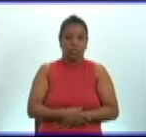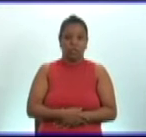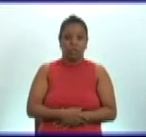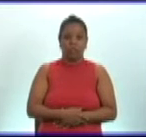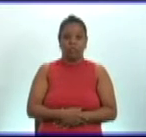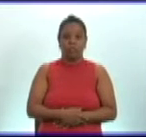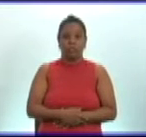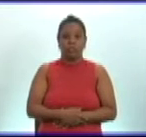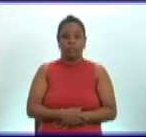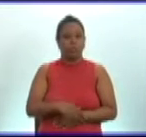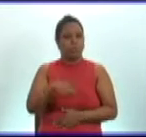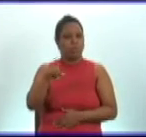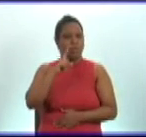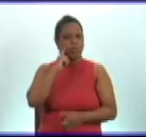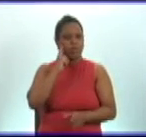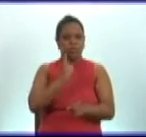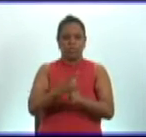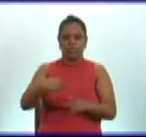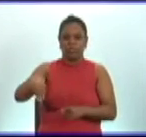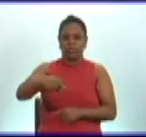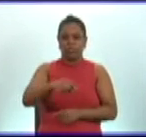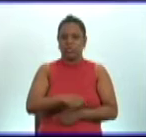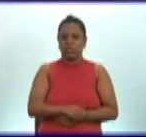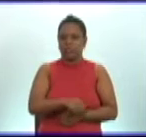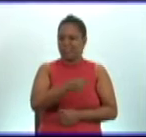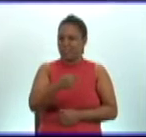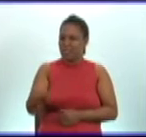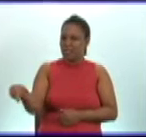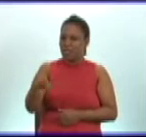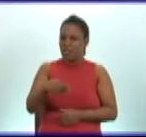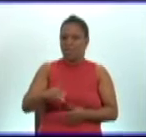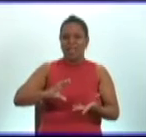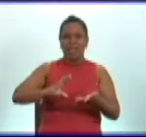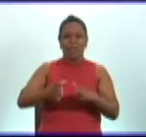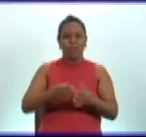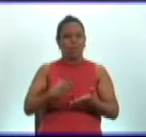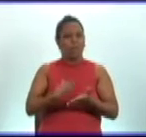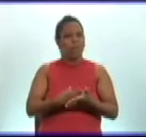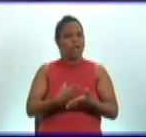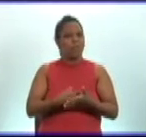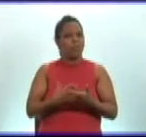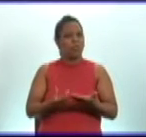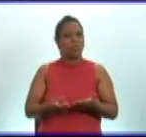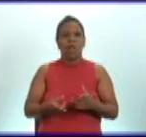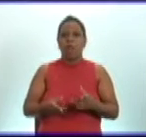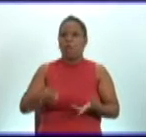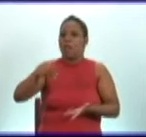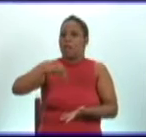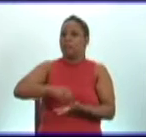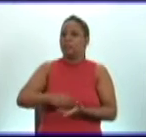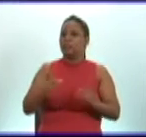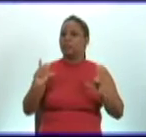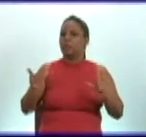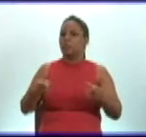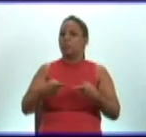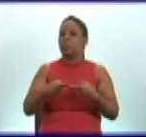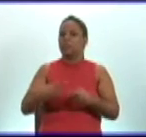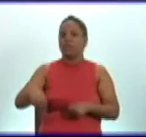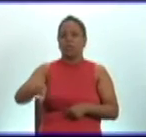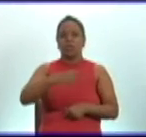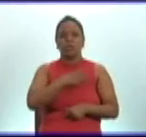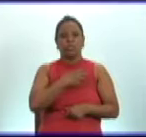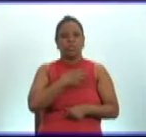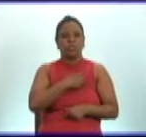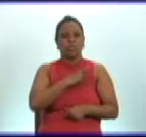¿No habrán encontrado ustedes en esas rayaduras la forma de demostrar una posición política y ahora usted no tiene el valor